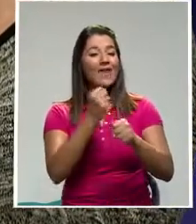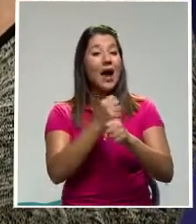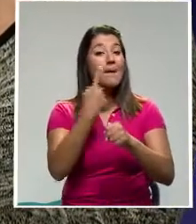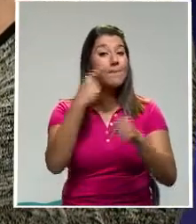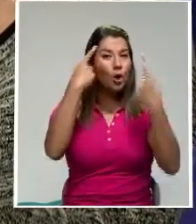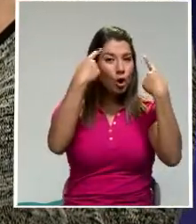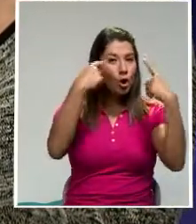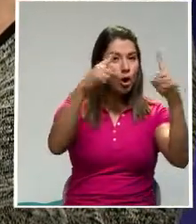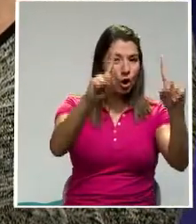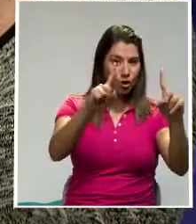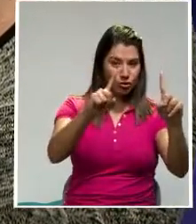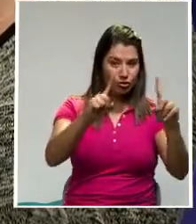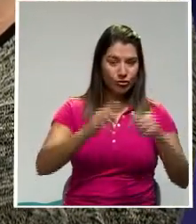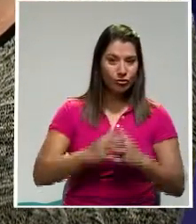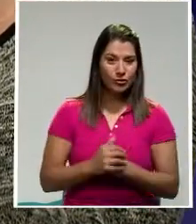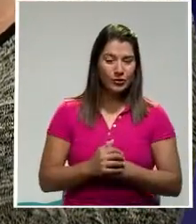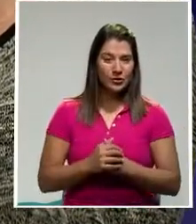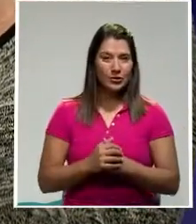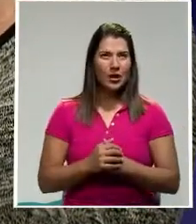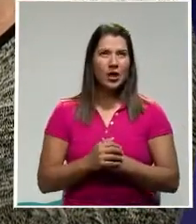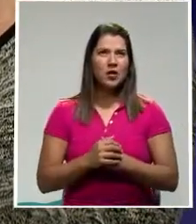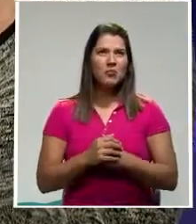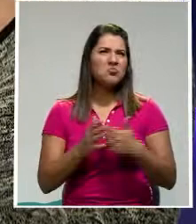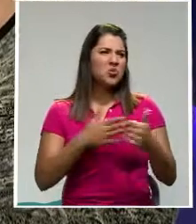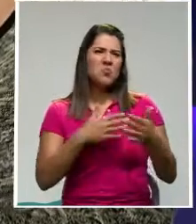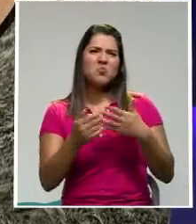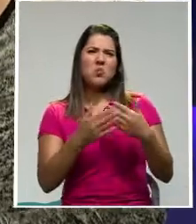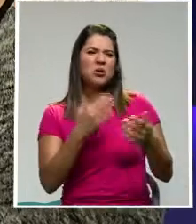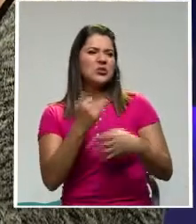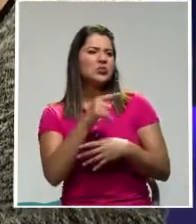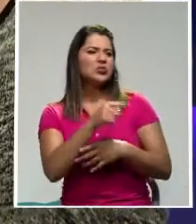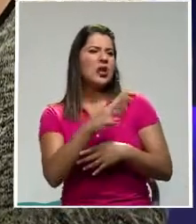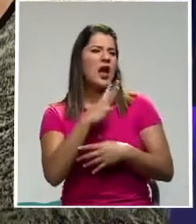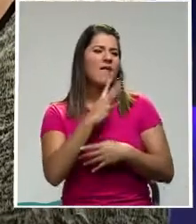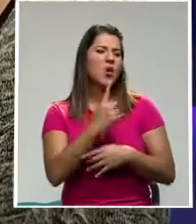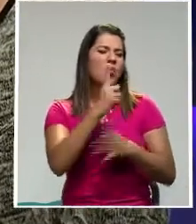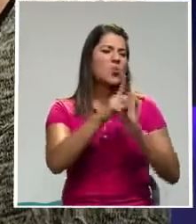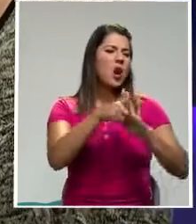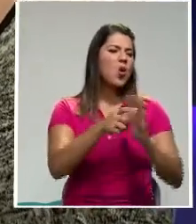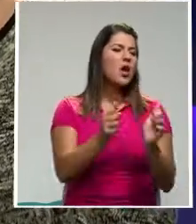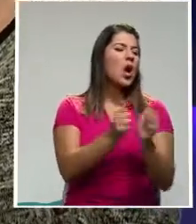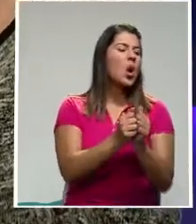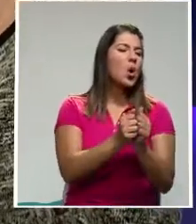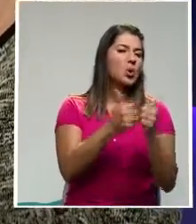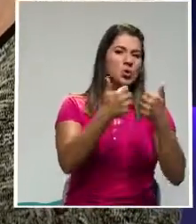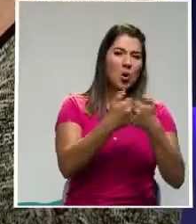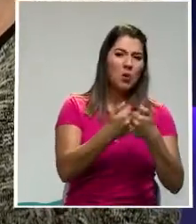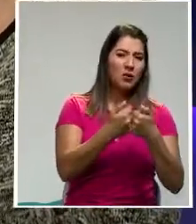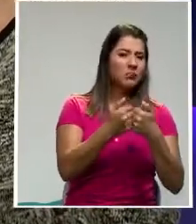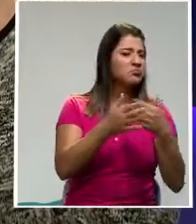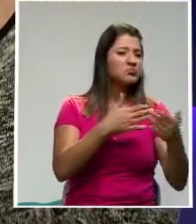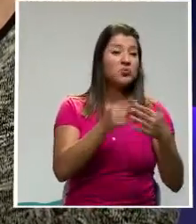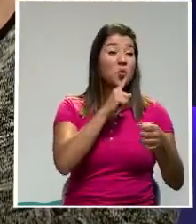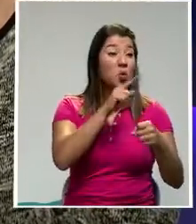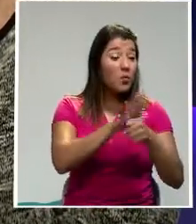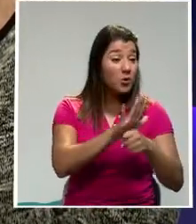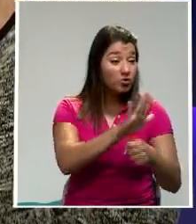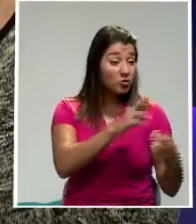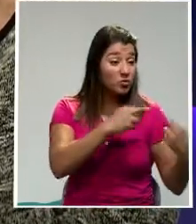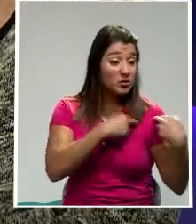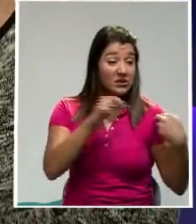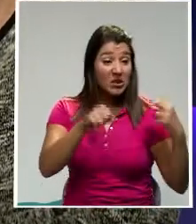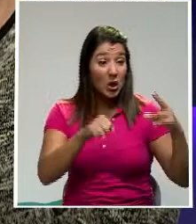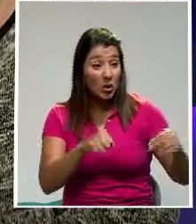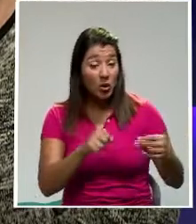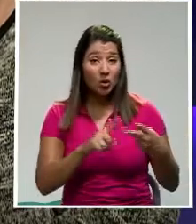sea, no me importa si usted habló 1 hora con la novia. ¿Cumplió o no cumplió las tareas? Sí.